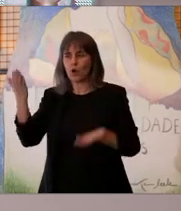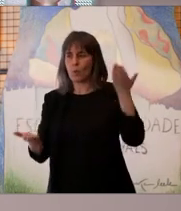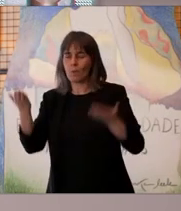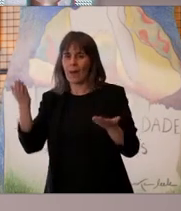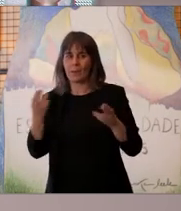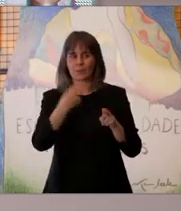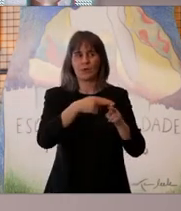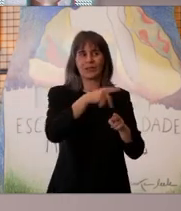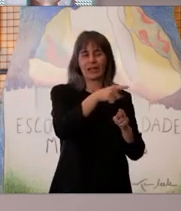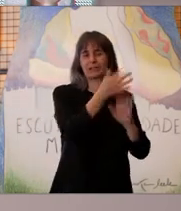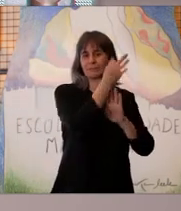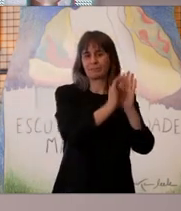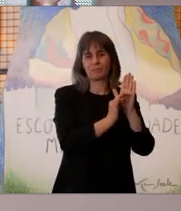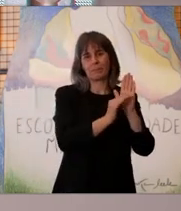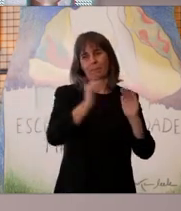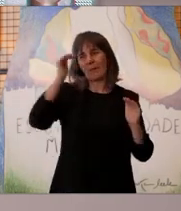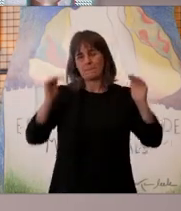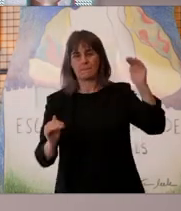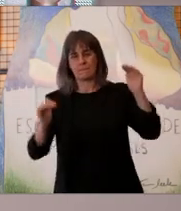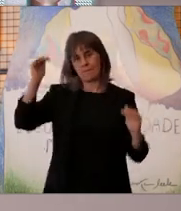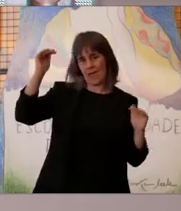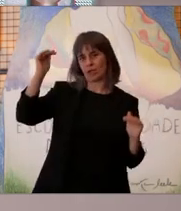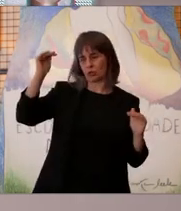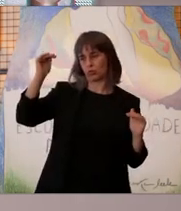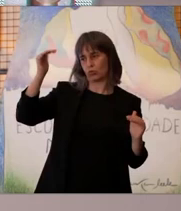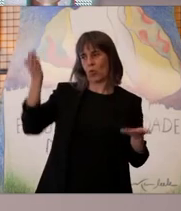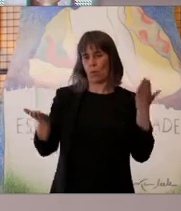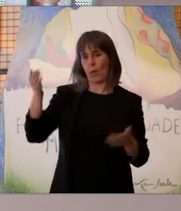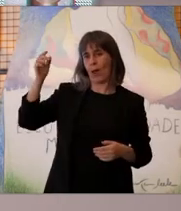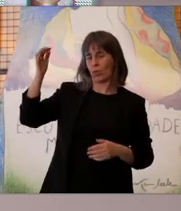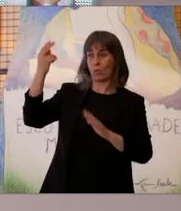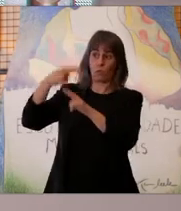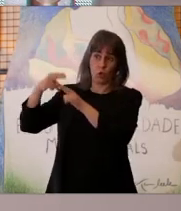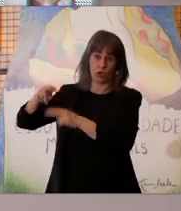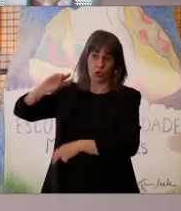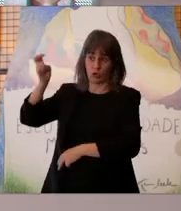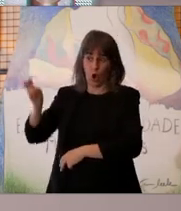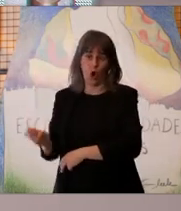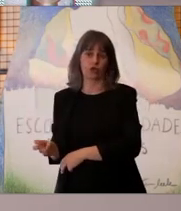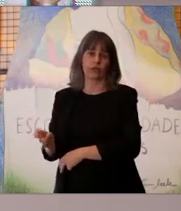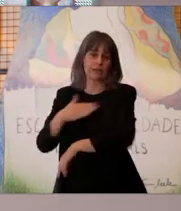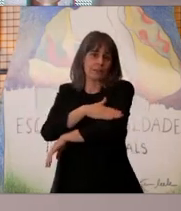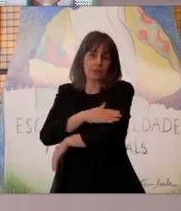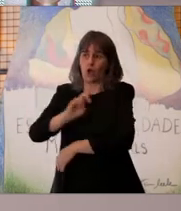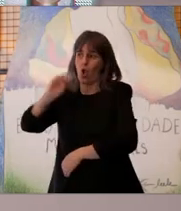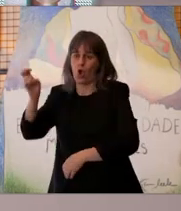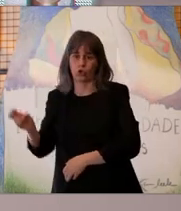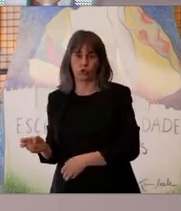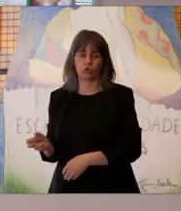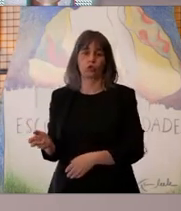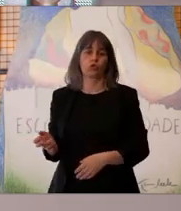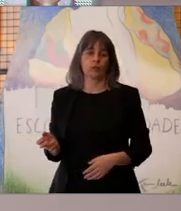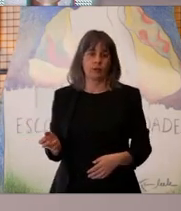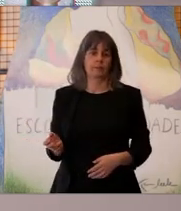menos financiación que otras políticas de otros ministerios ministerios Perdón